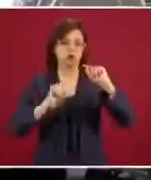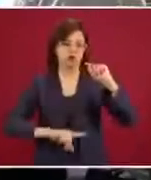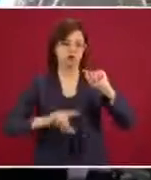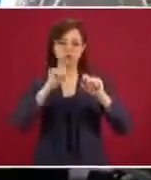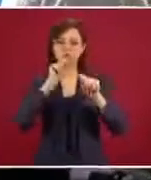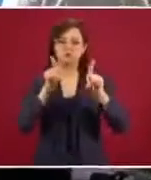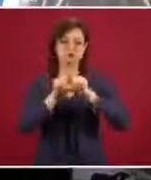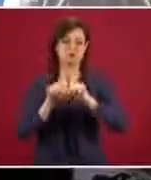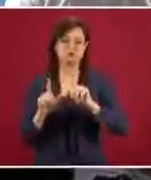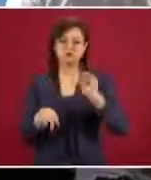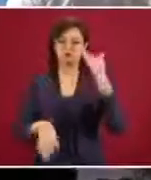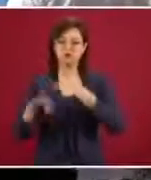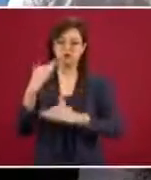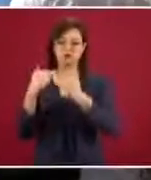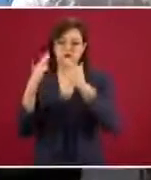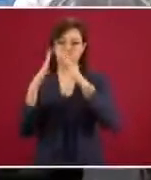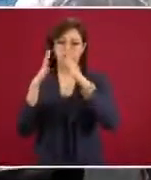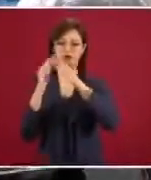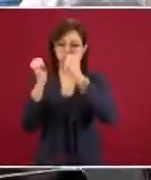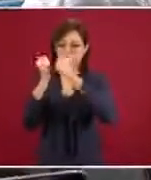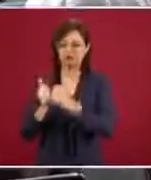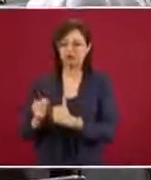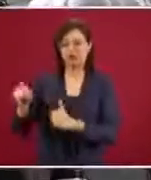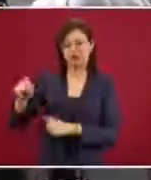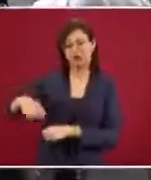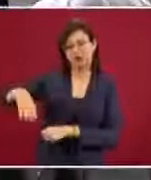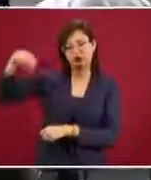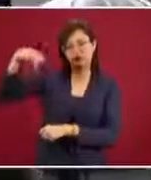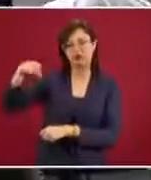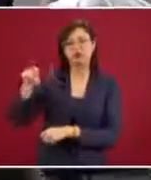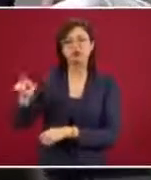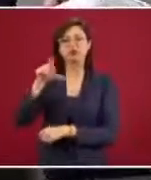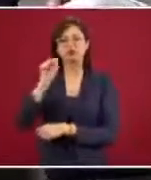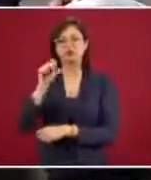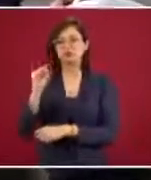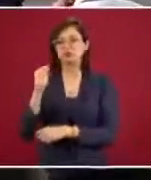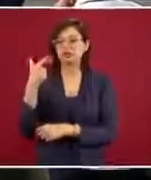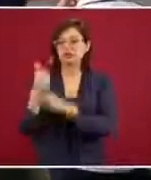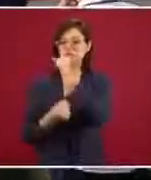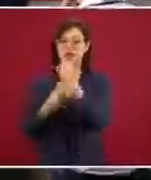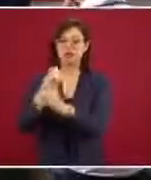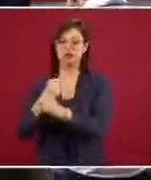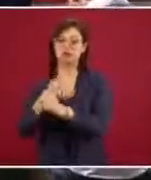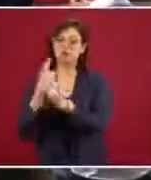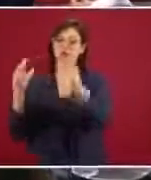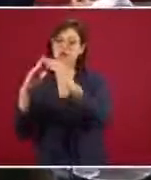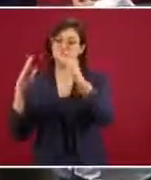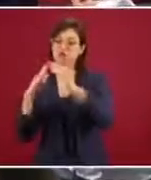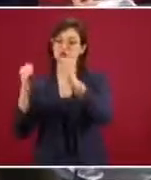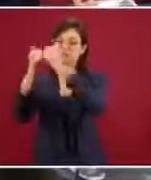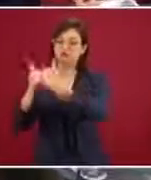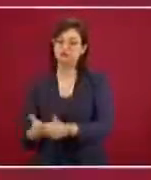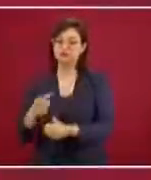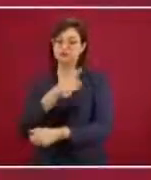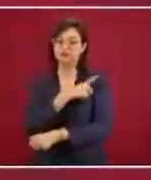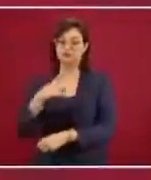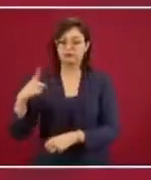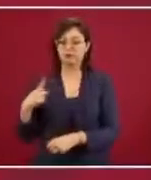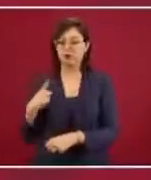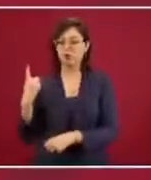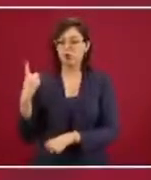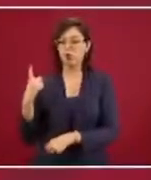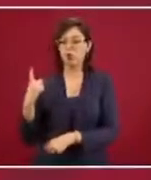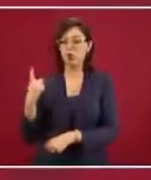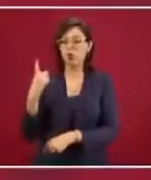para adultos mayores. Él tiene 67 años, es un año mayor que